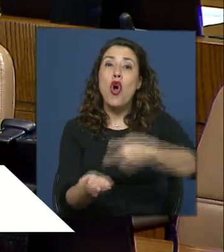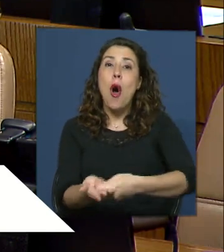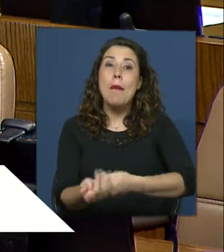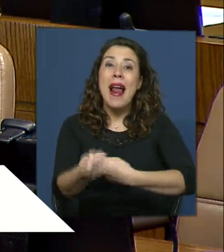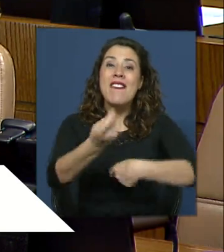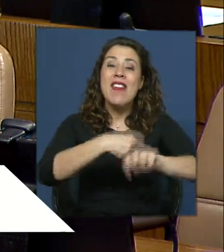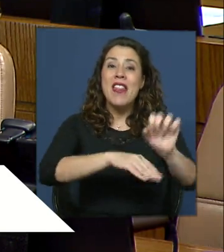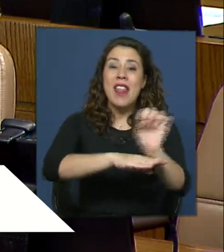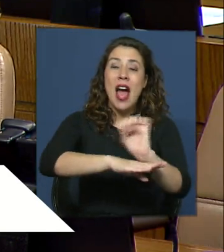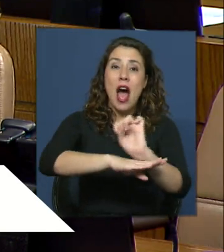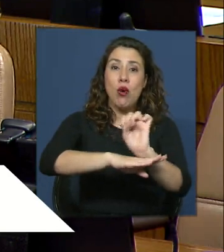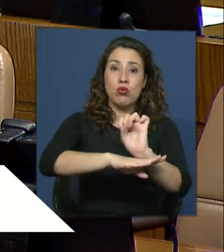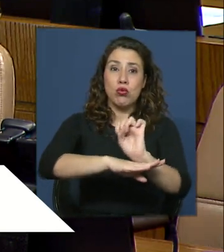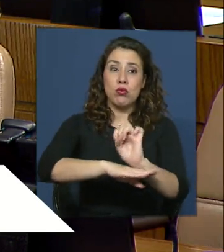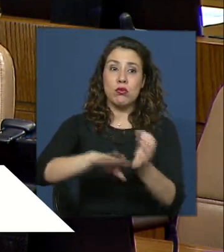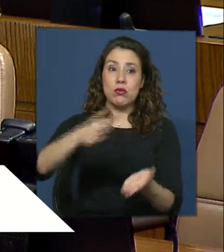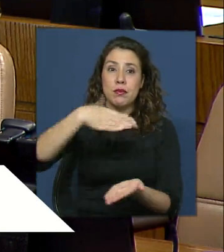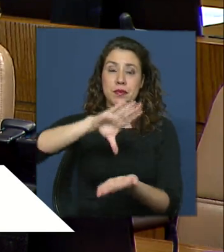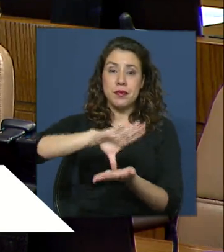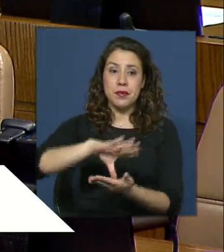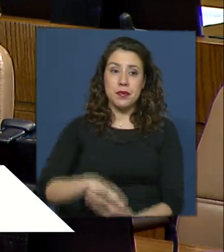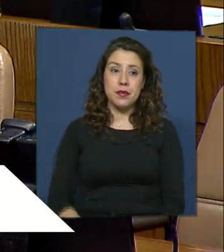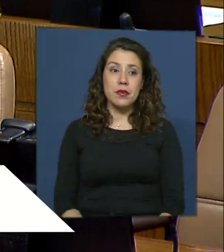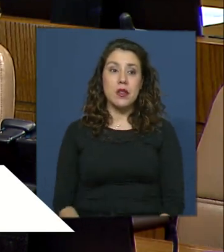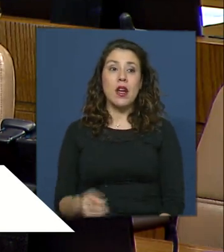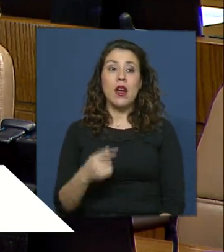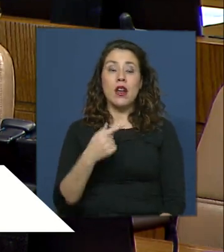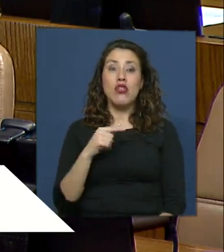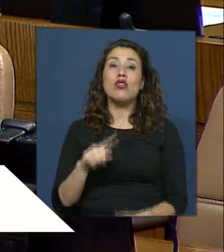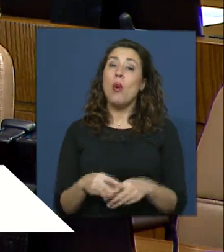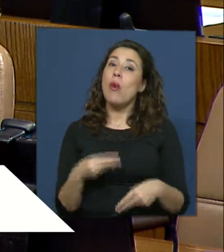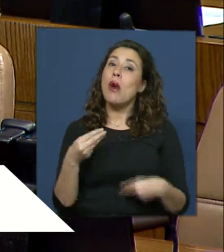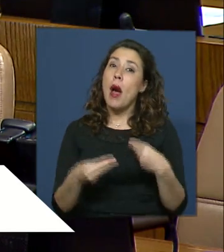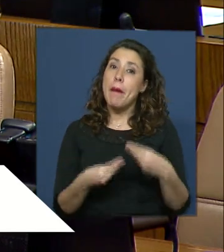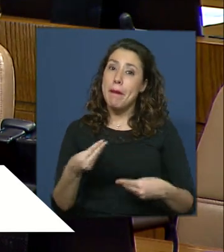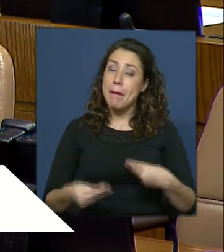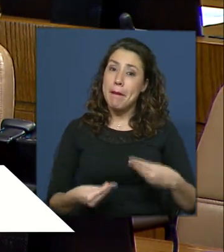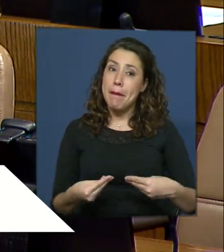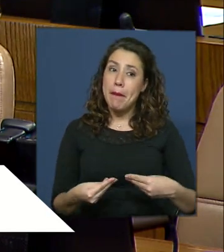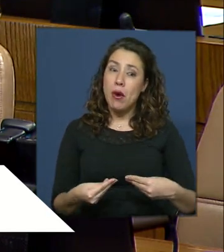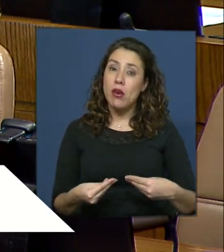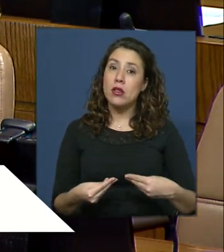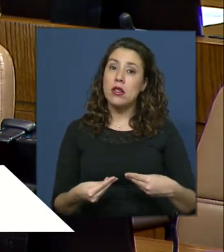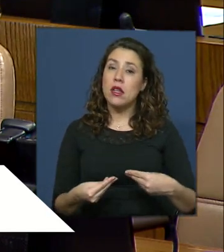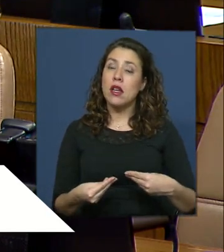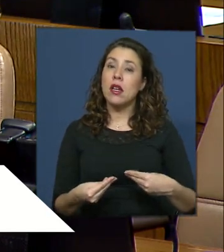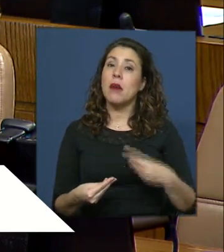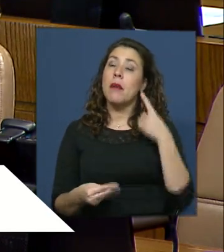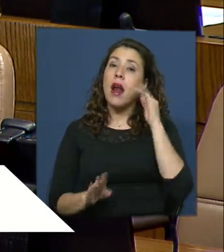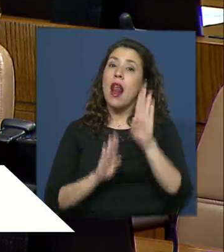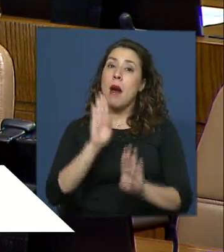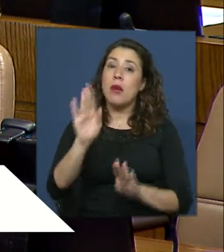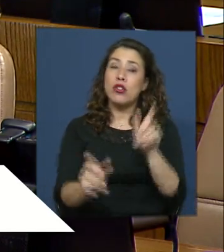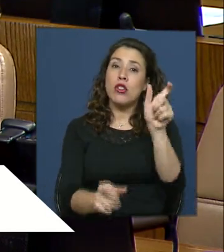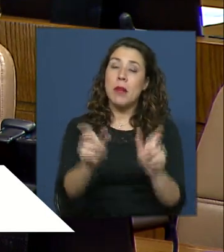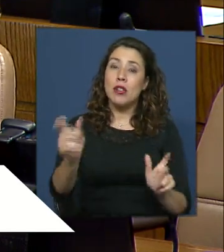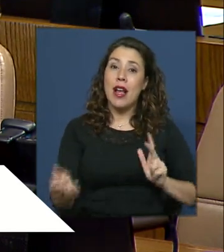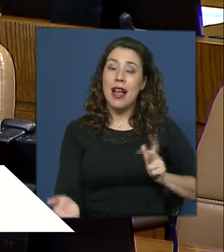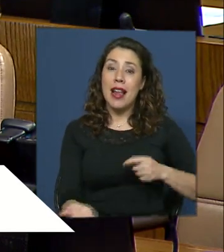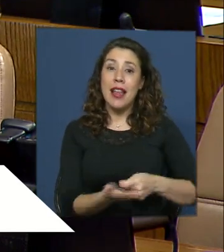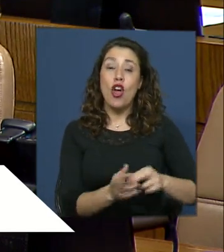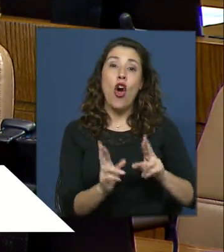de vehículos en nuestro país. Con eso estaremos haciendo una contribución, creo yo, a la protección también de nuestros consumidores. Y ojalá el nuevo